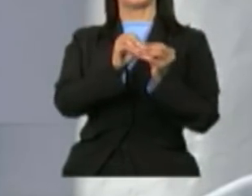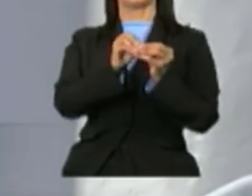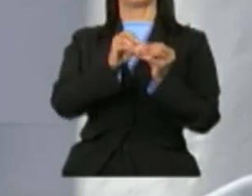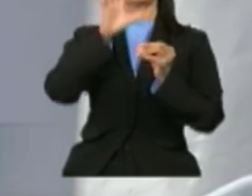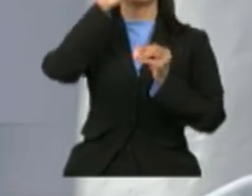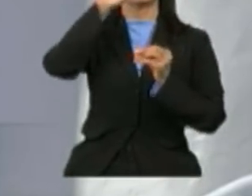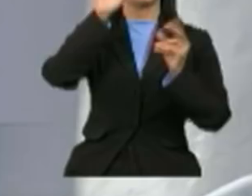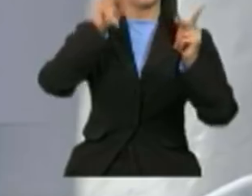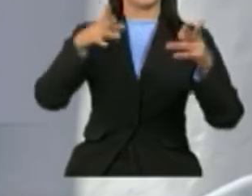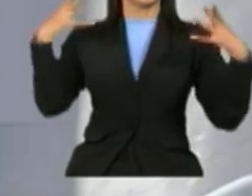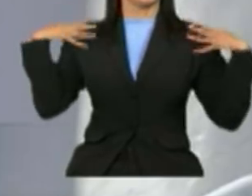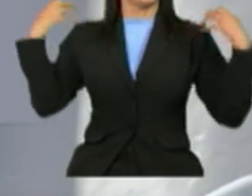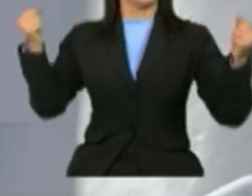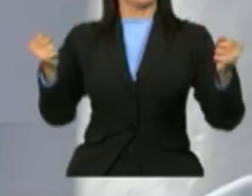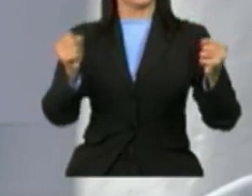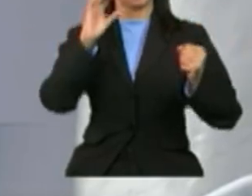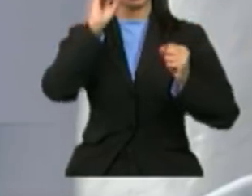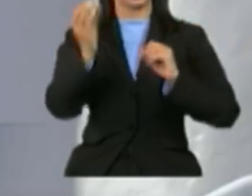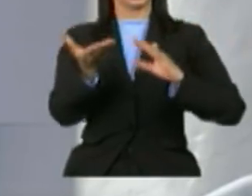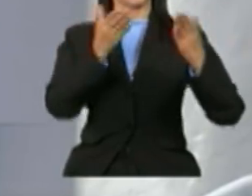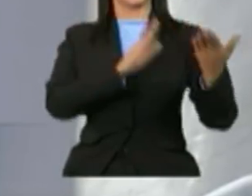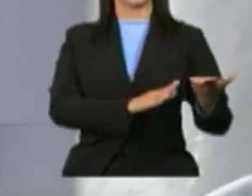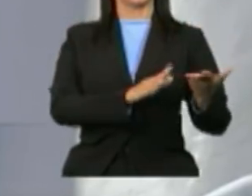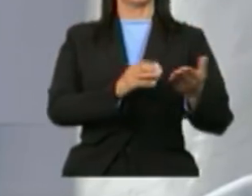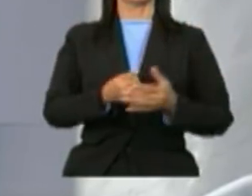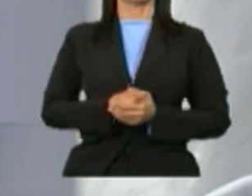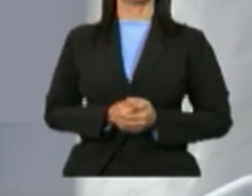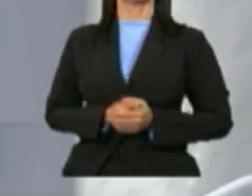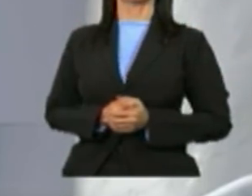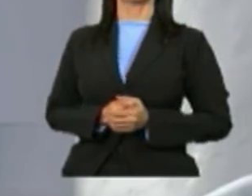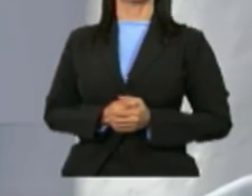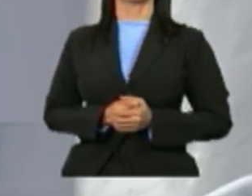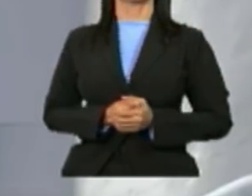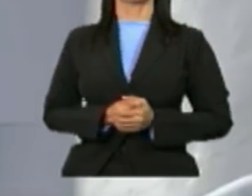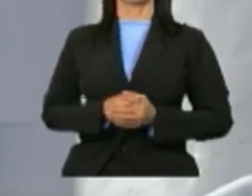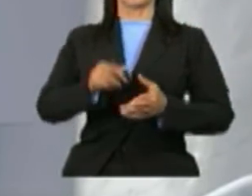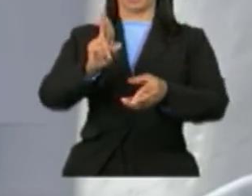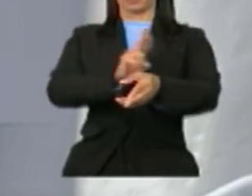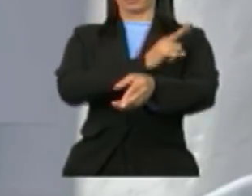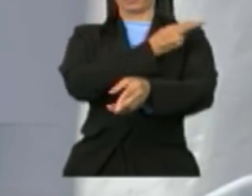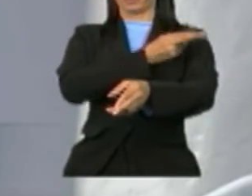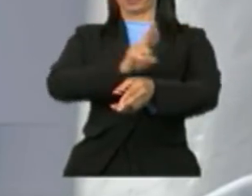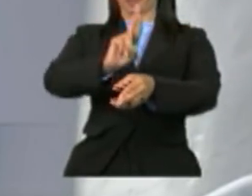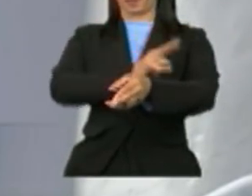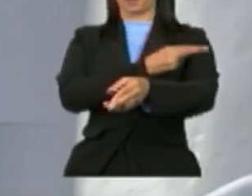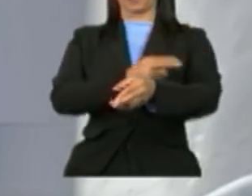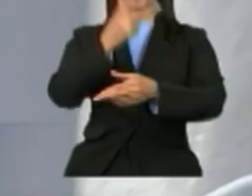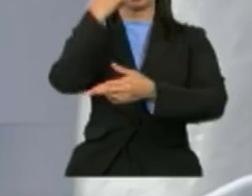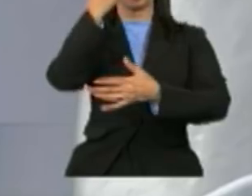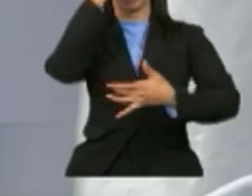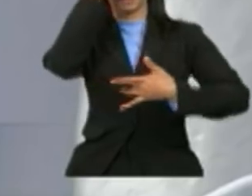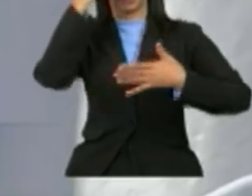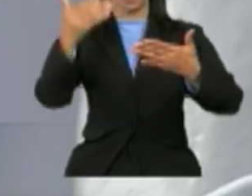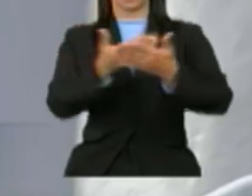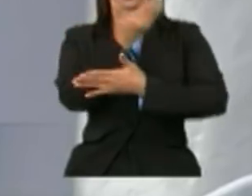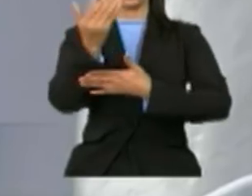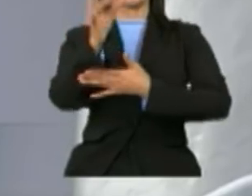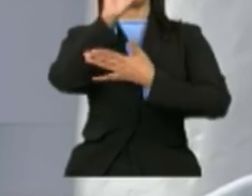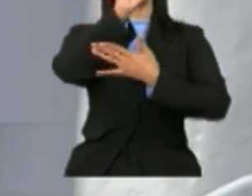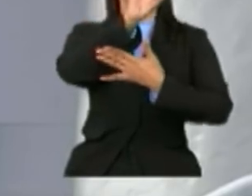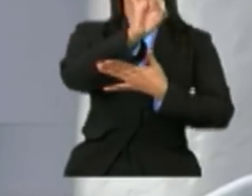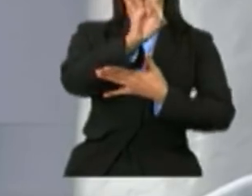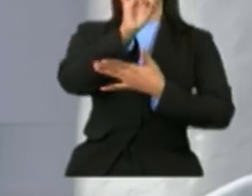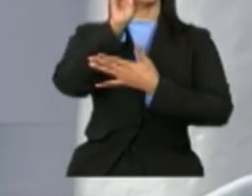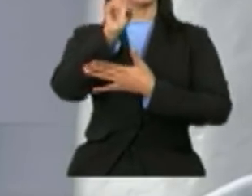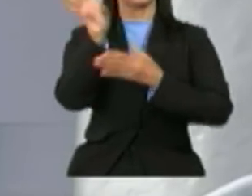5 recuperados, 0 fallecimiento. La Romana, 3 casos nuevos,